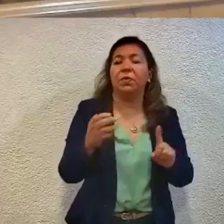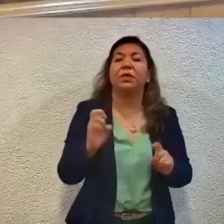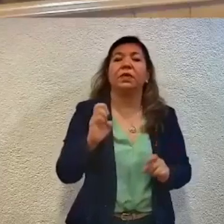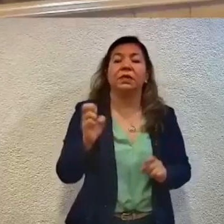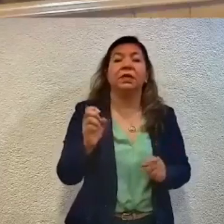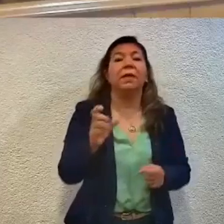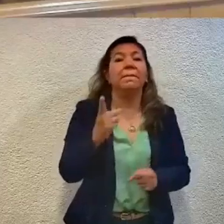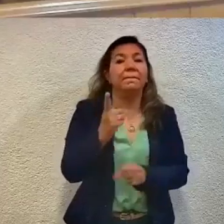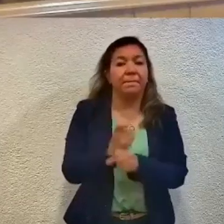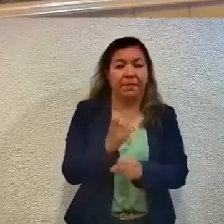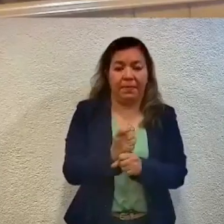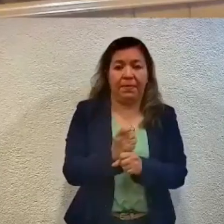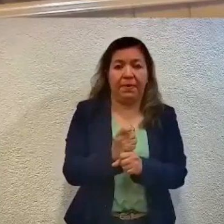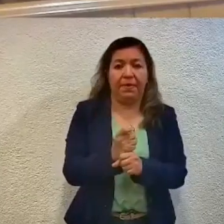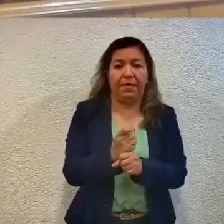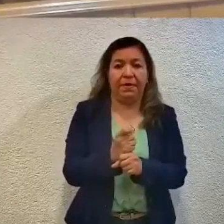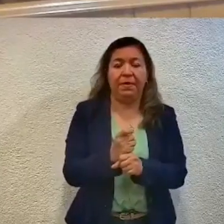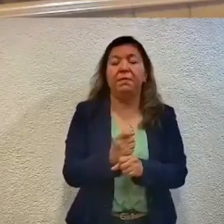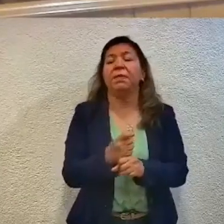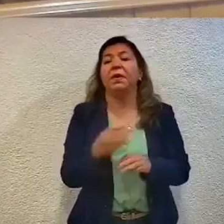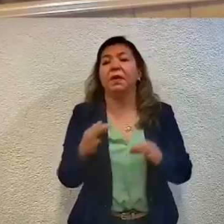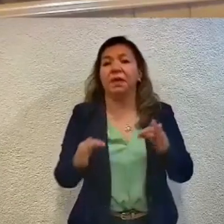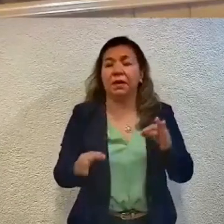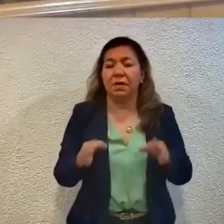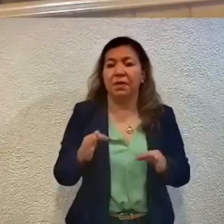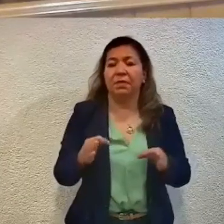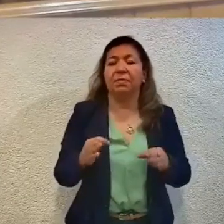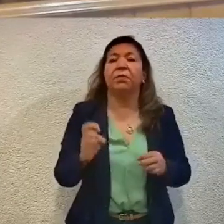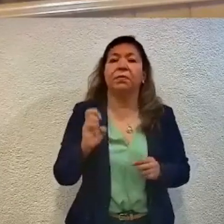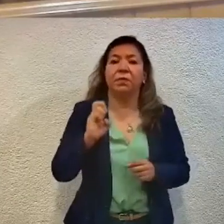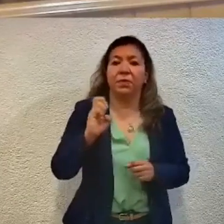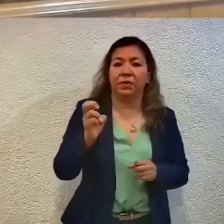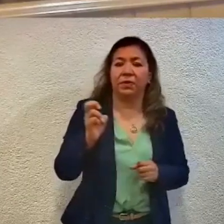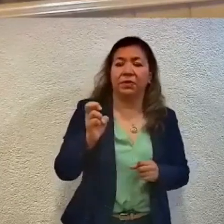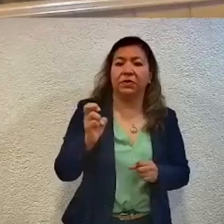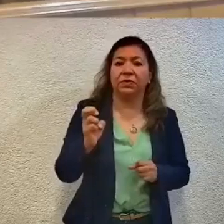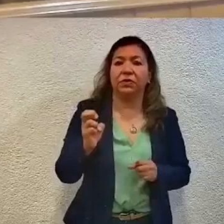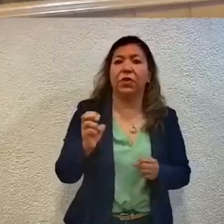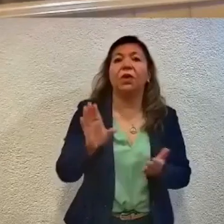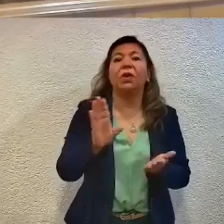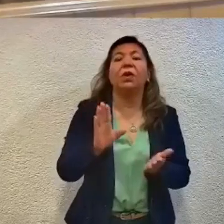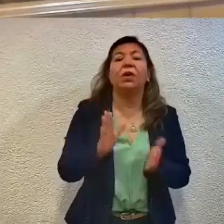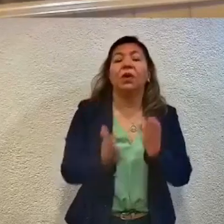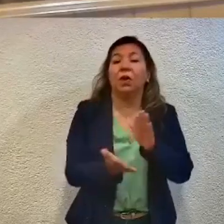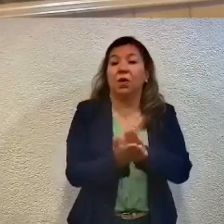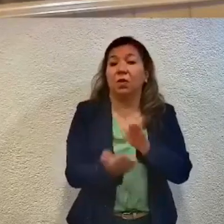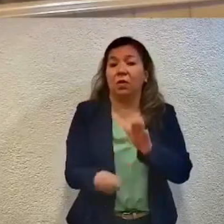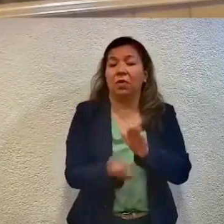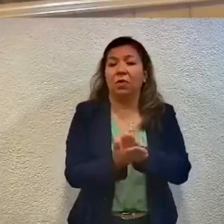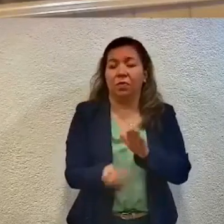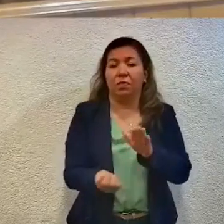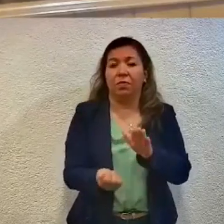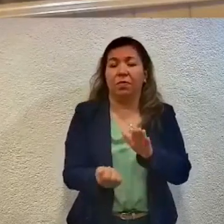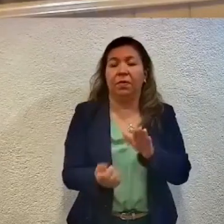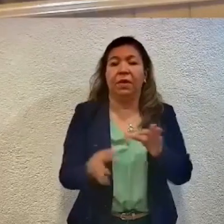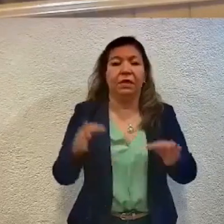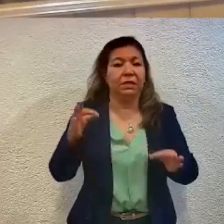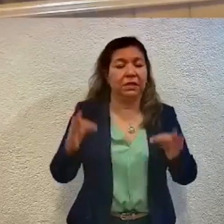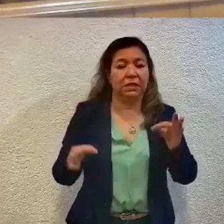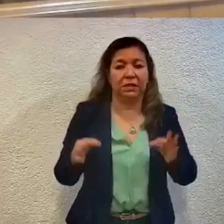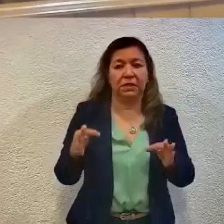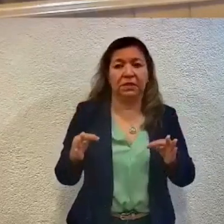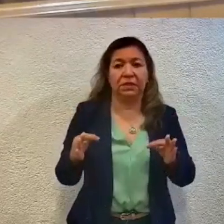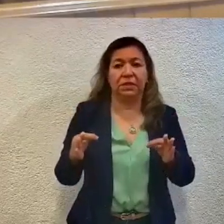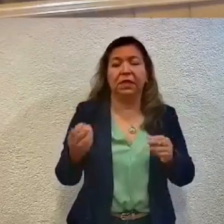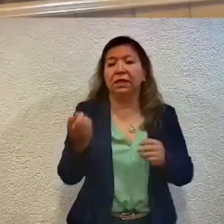TEE-GIN-015-2024, al ser este el primero en el índice de este órgano jurisdiccional. En consecuencia, glósese copia de los puntos resolutivos de